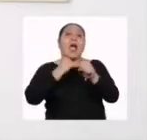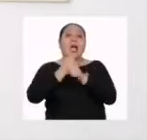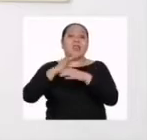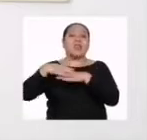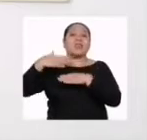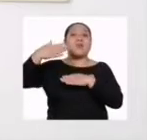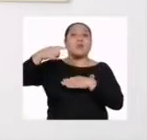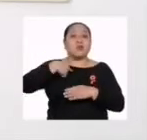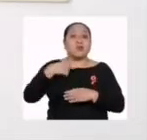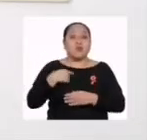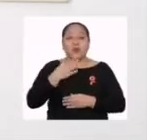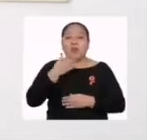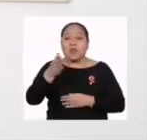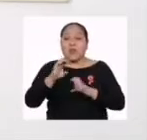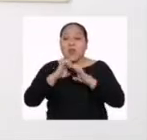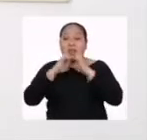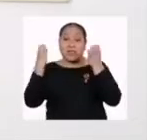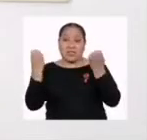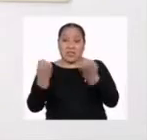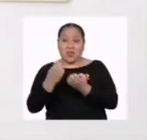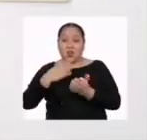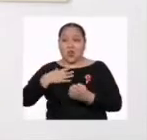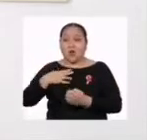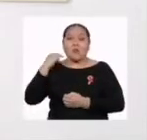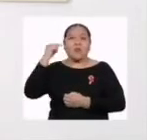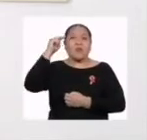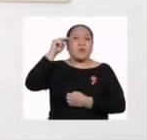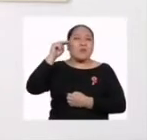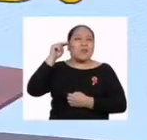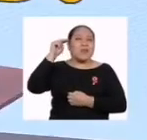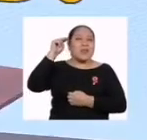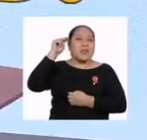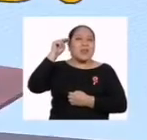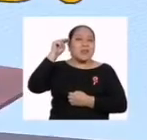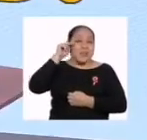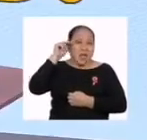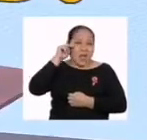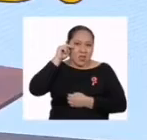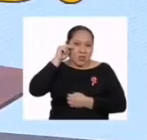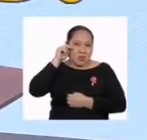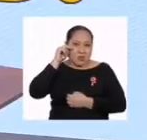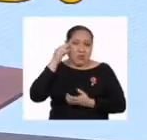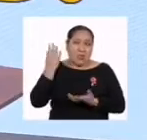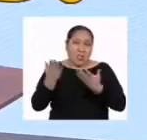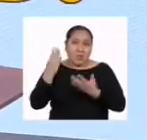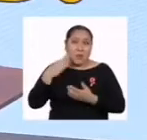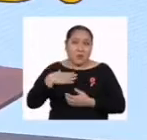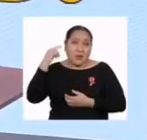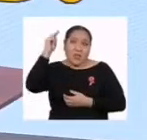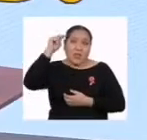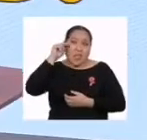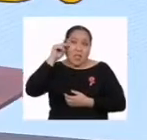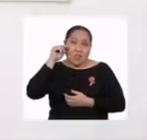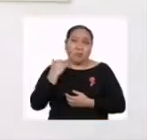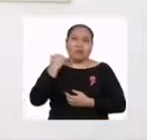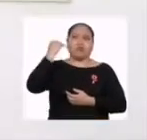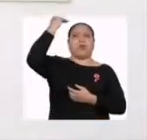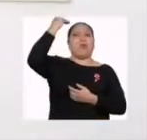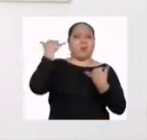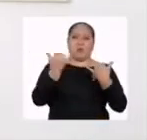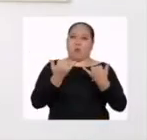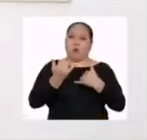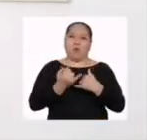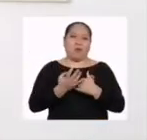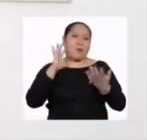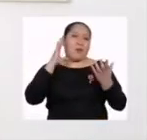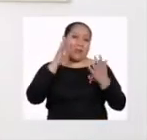también iba al estadio con mi nieto, que seguro tiene la edad de tu padre. ¿Y cómo se comportaba la gente en los estadios en esa época?